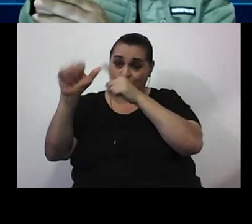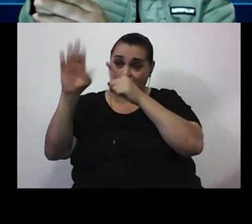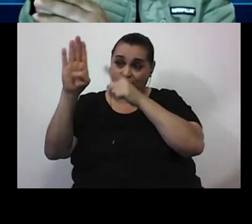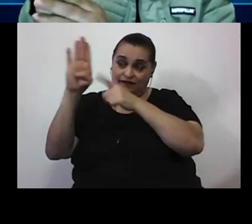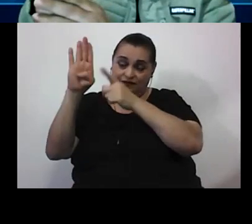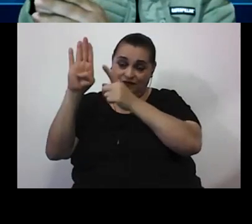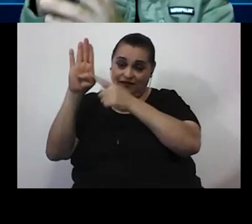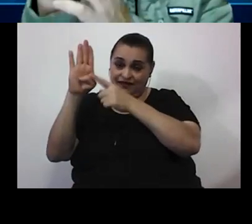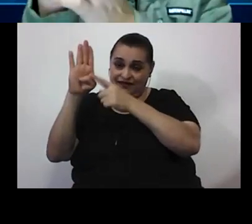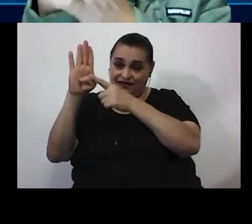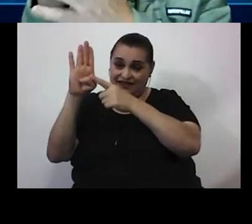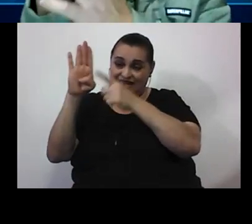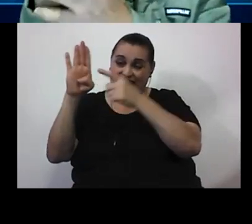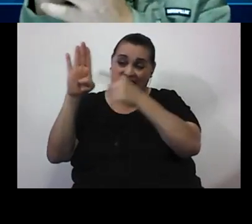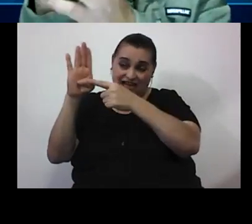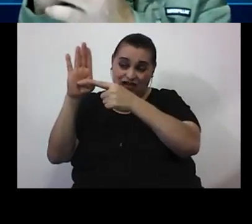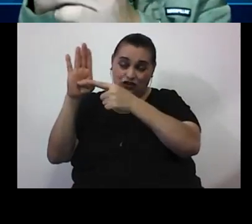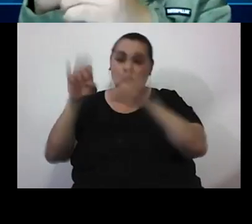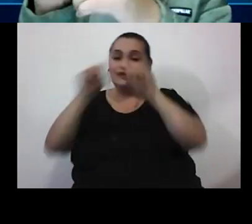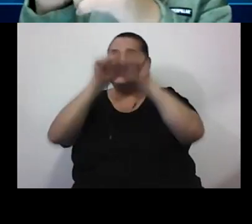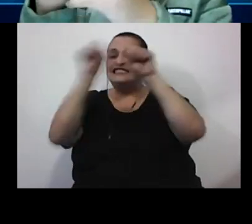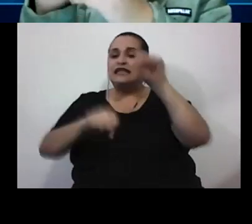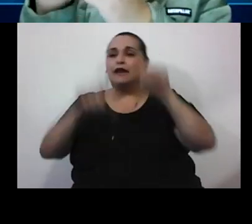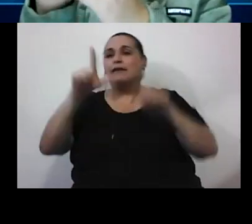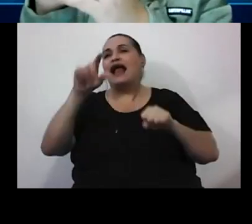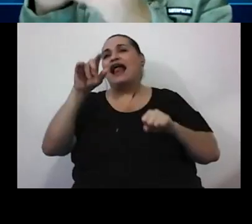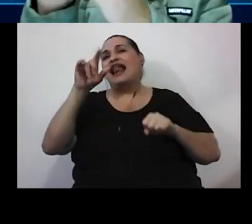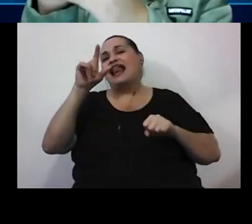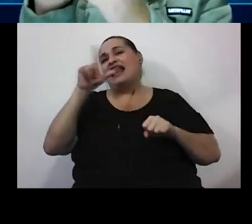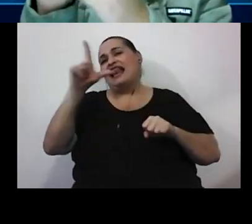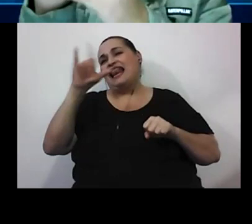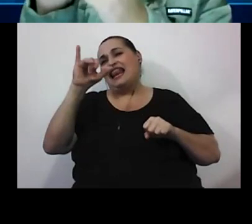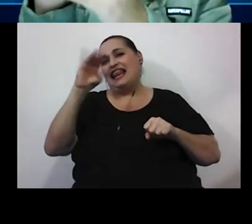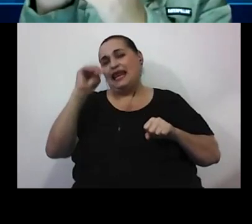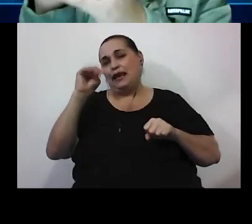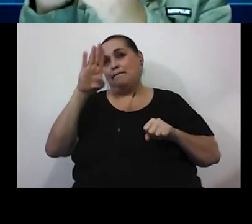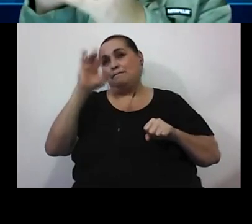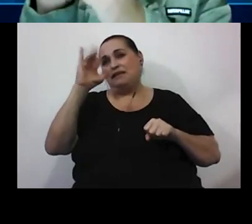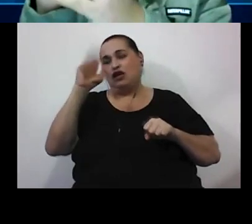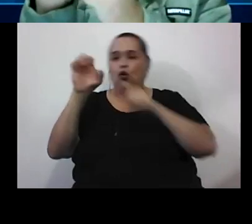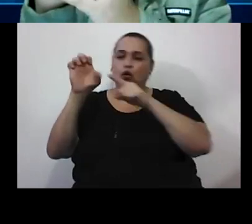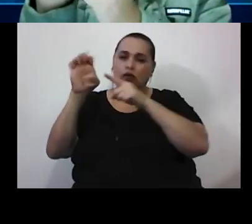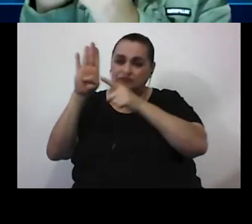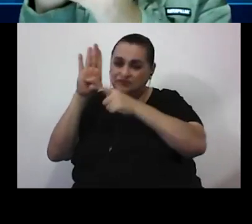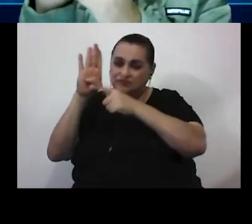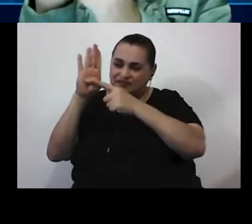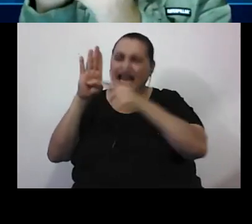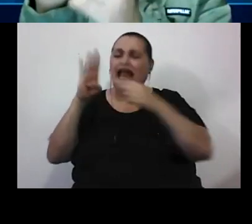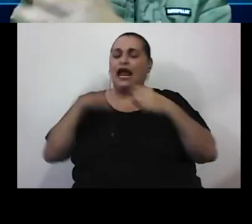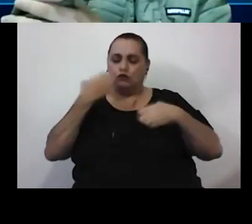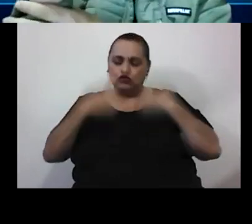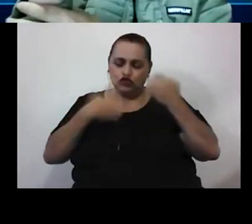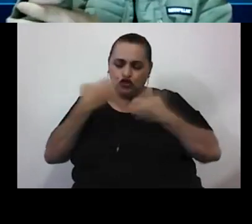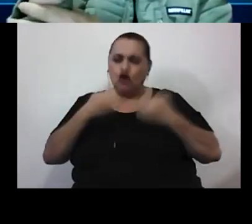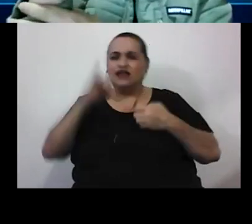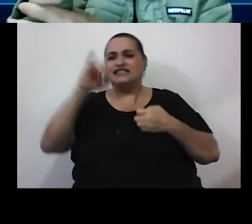aquí adentro es como el sistema límbico. Aquí están las emociones, aquí está el hipocampo, las memorias y